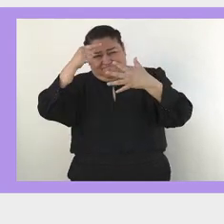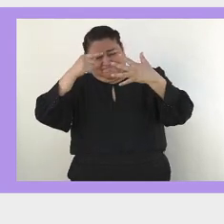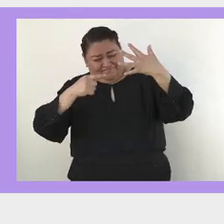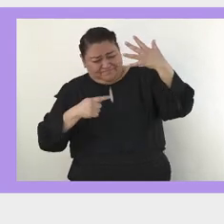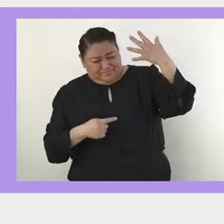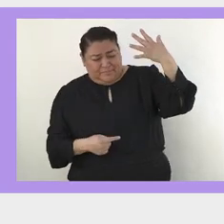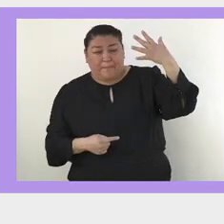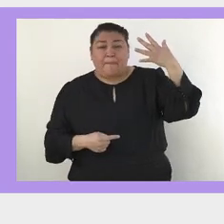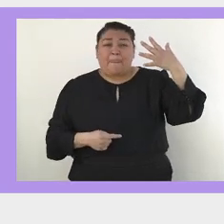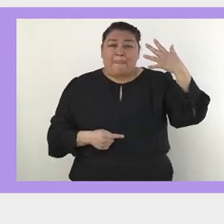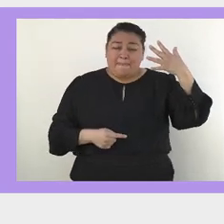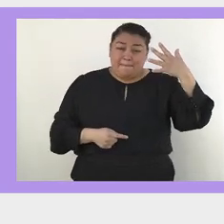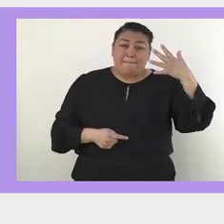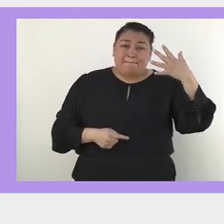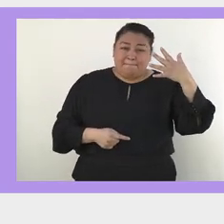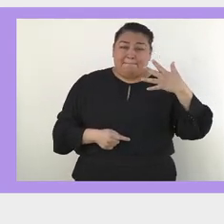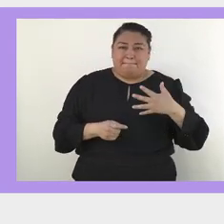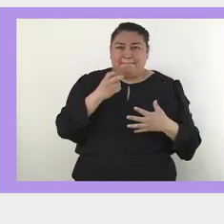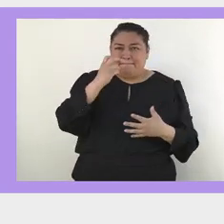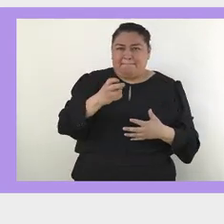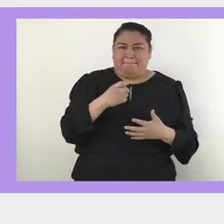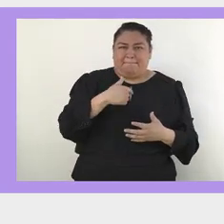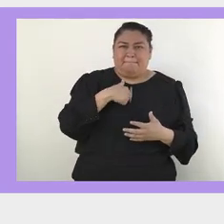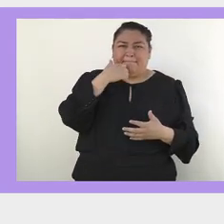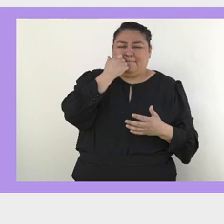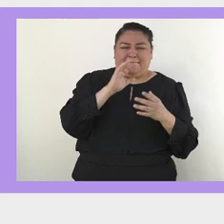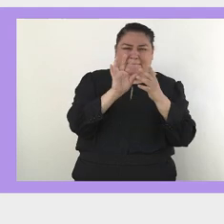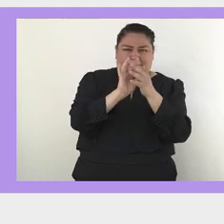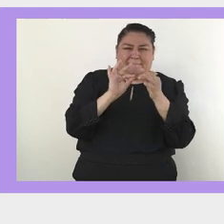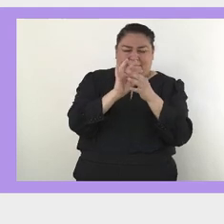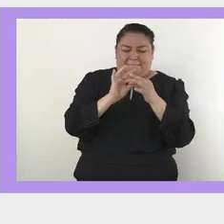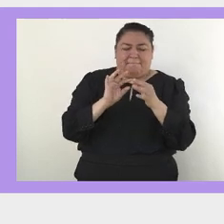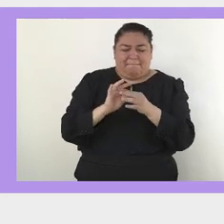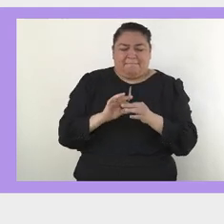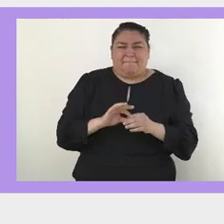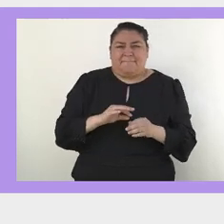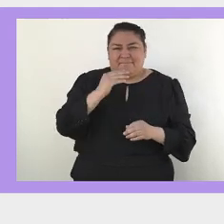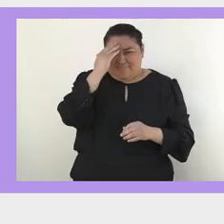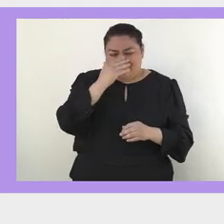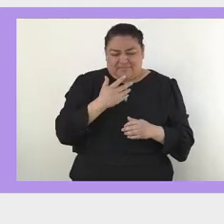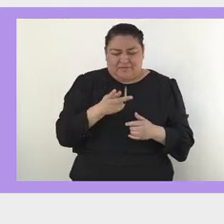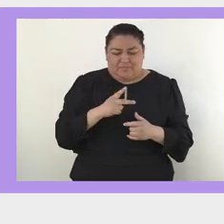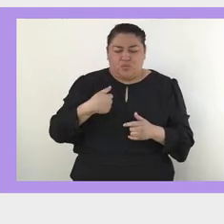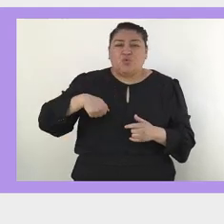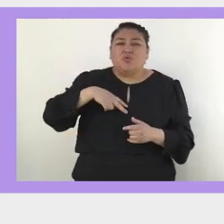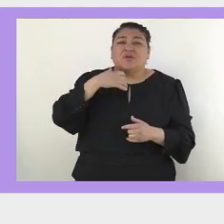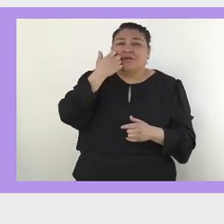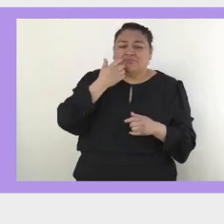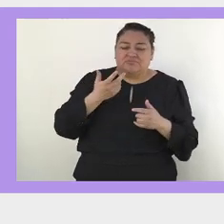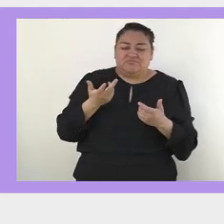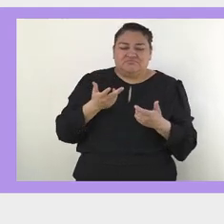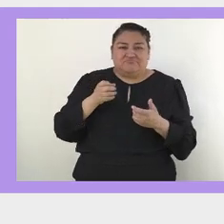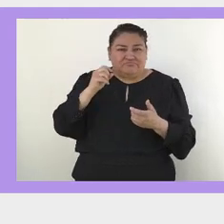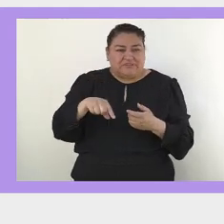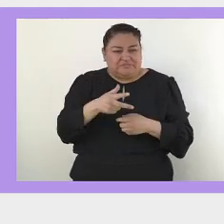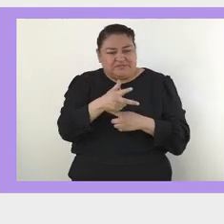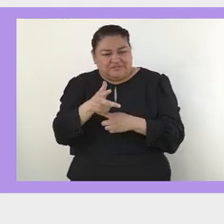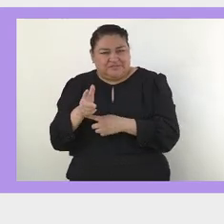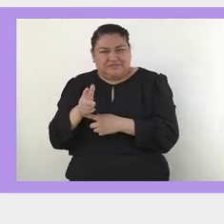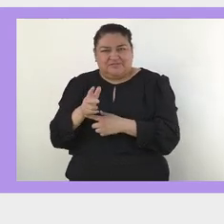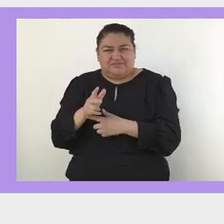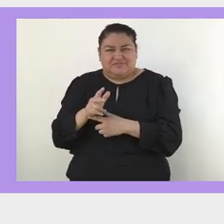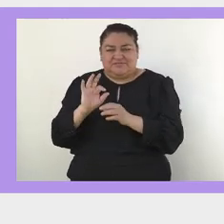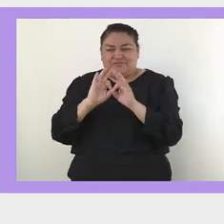importante no sé cómo explicarlo pero hacerlo diferente Quizá